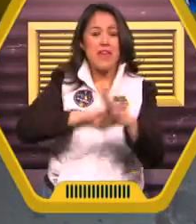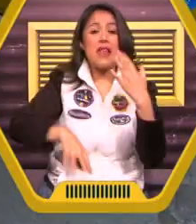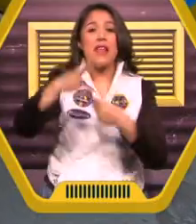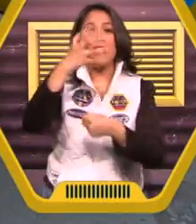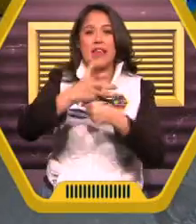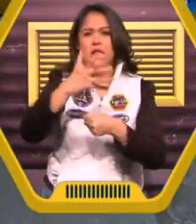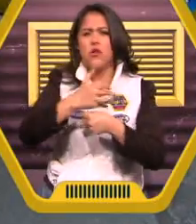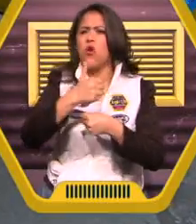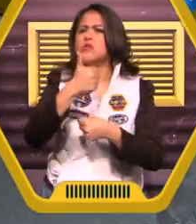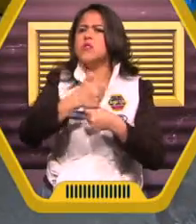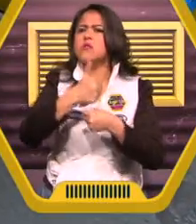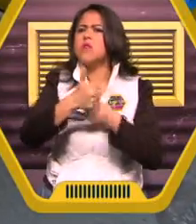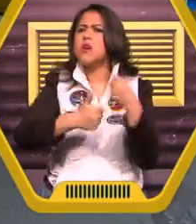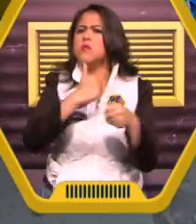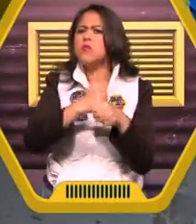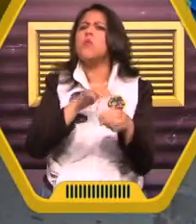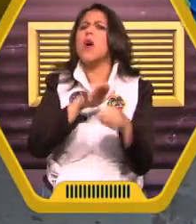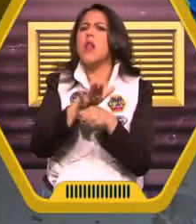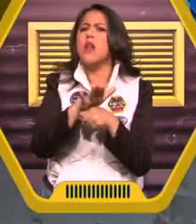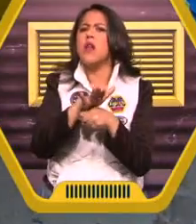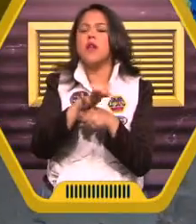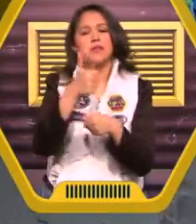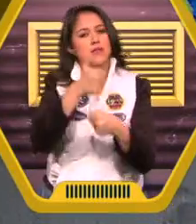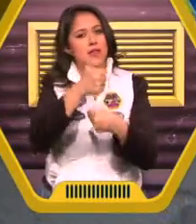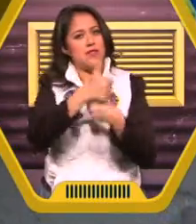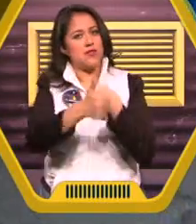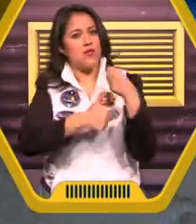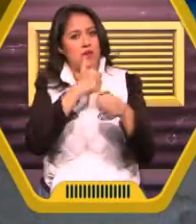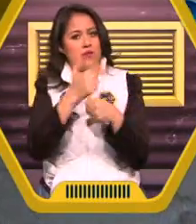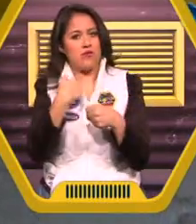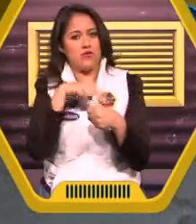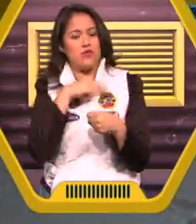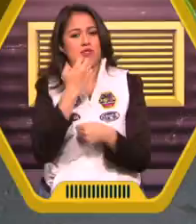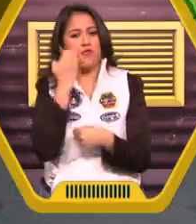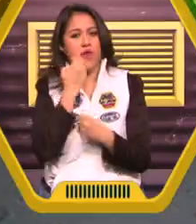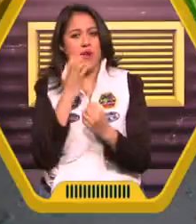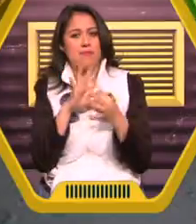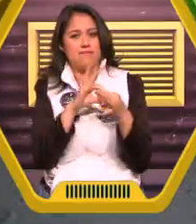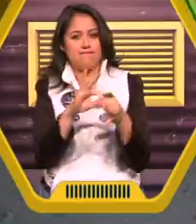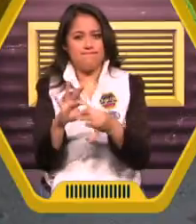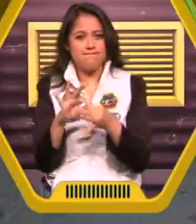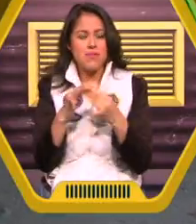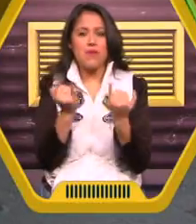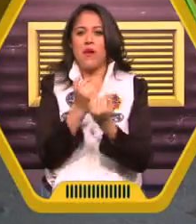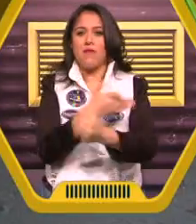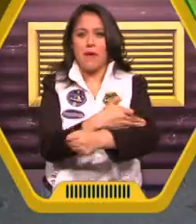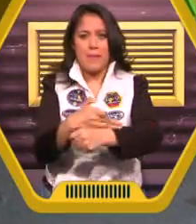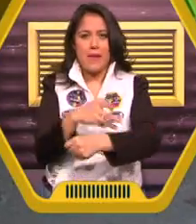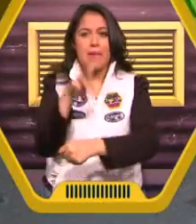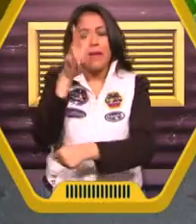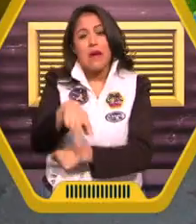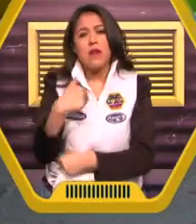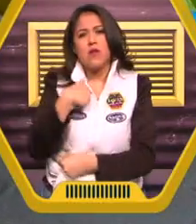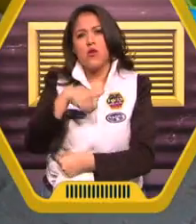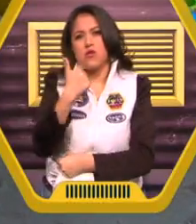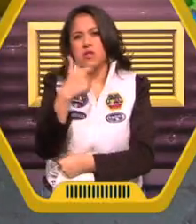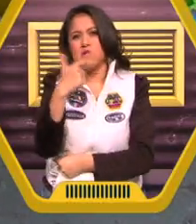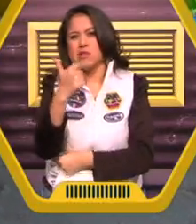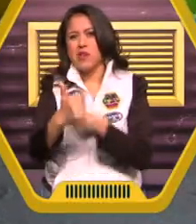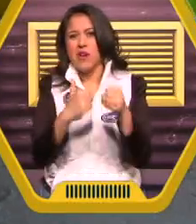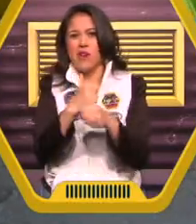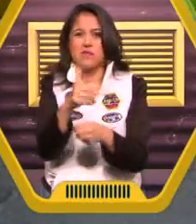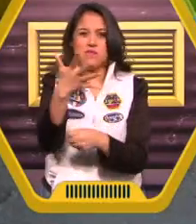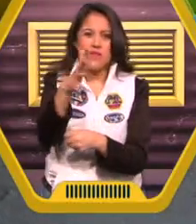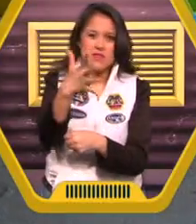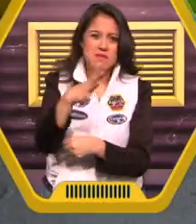o sexto año que se están uniendo. ¿Qué año? Es el sexto año que como escuela venimos y como familia yo creo que unos 11 o 12 años que